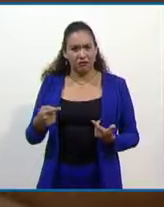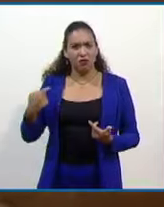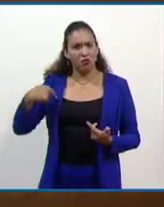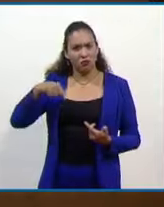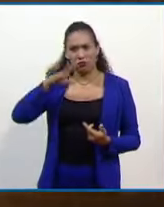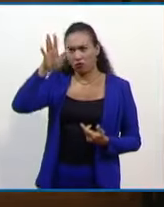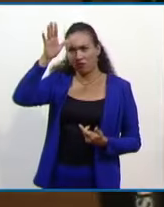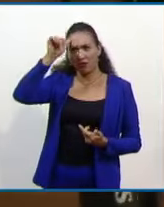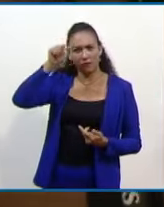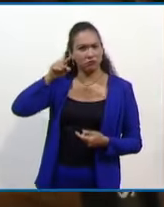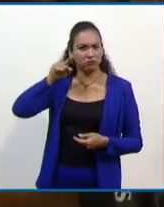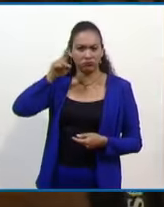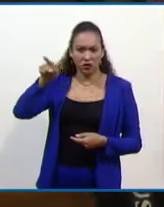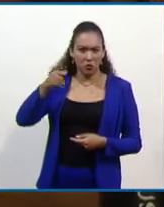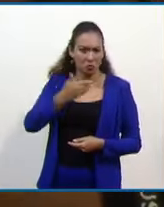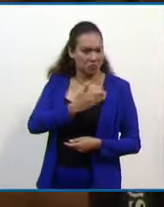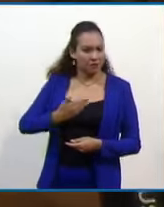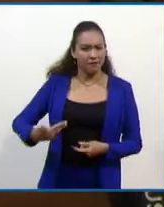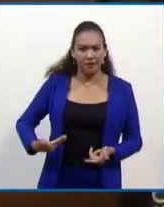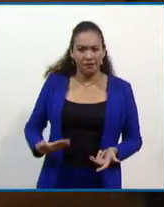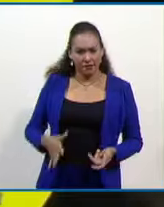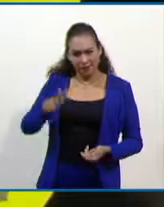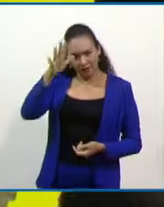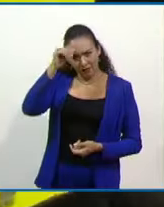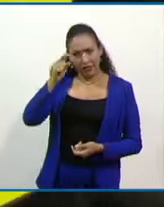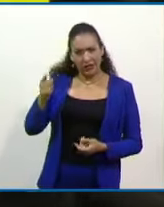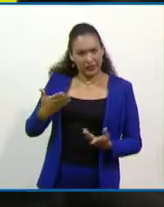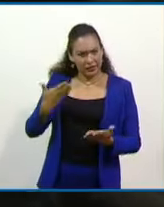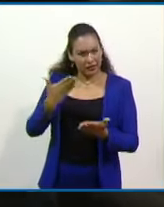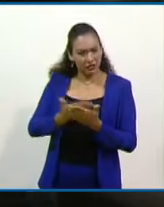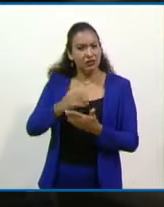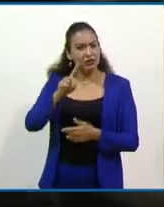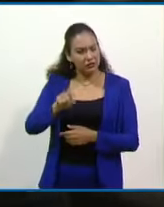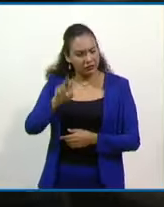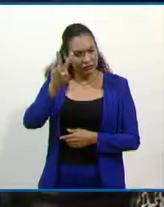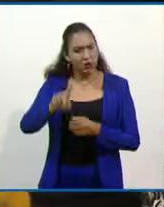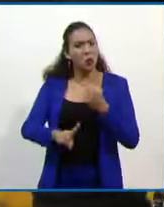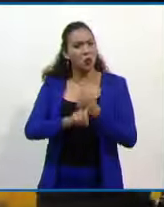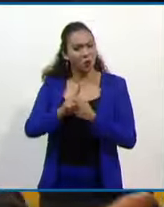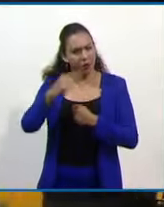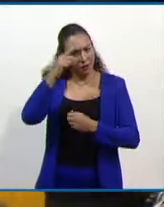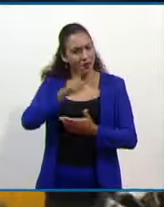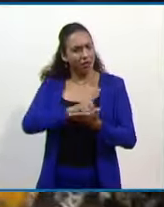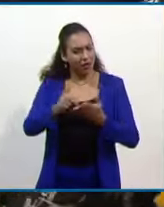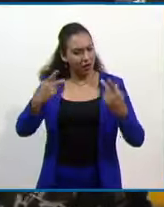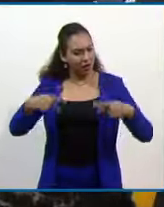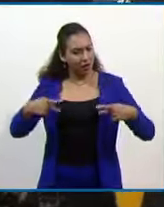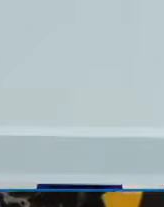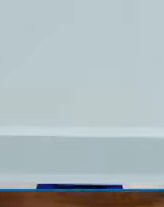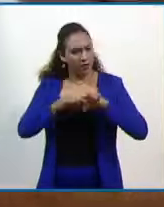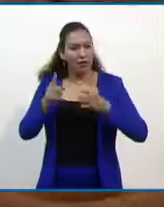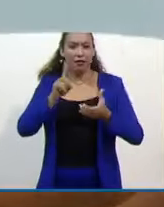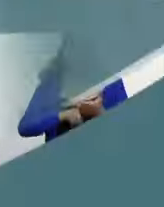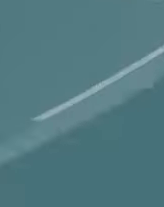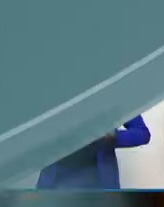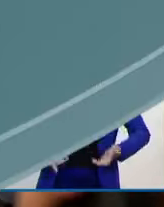vista, al tiempo que advirtieron que la reforma que se propone sí afectará los derechos de los trabajadores.